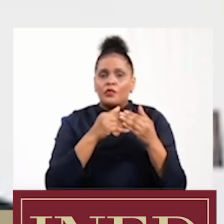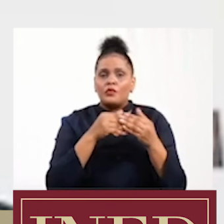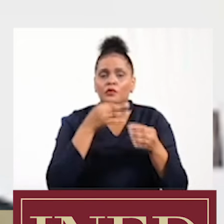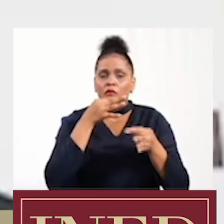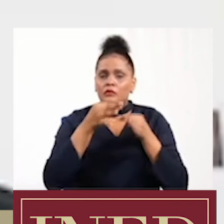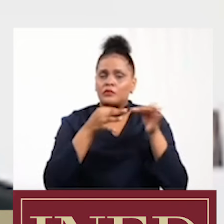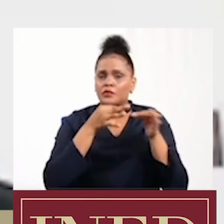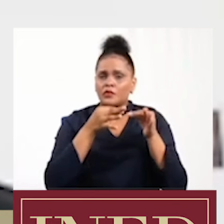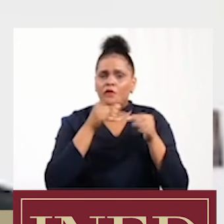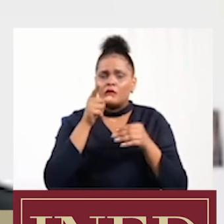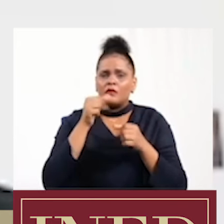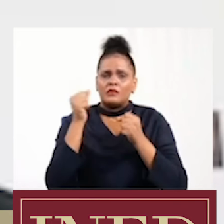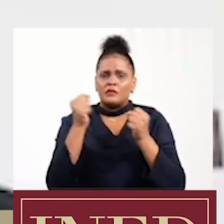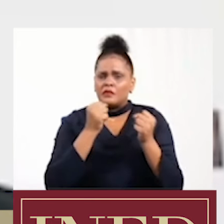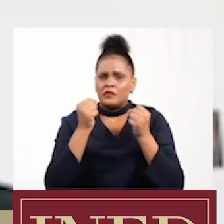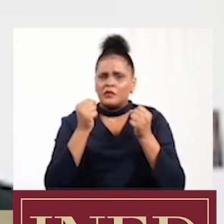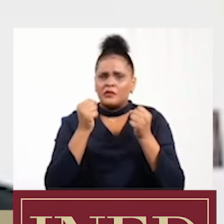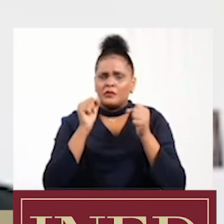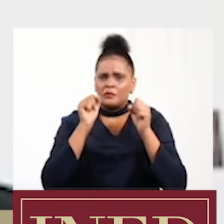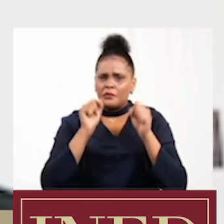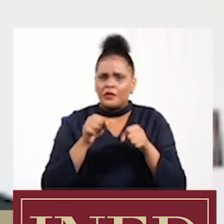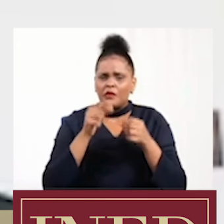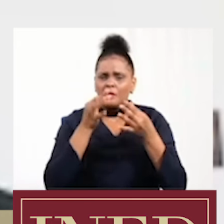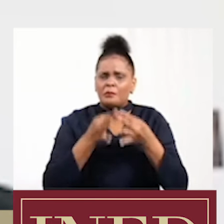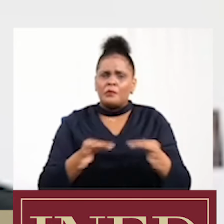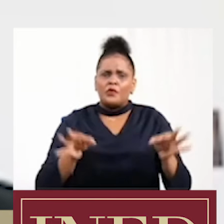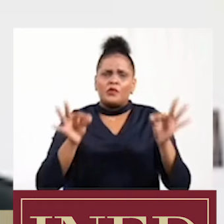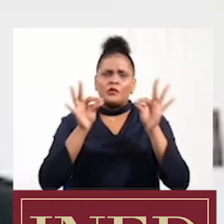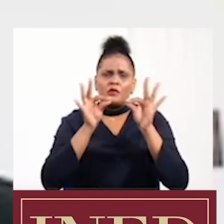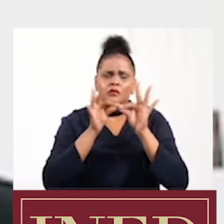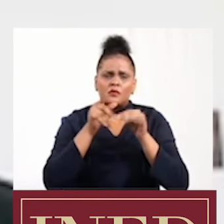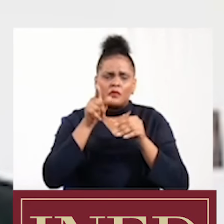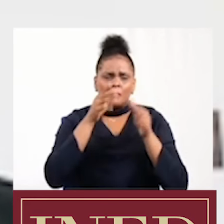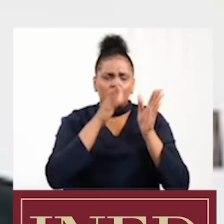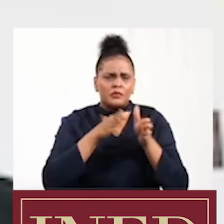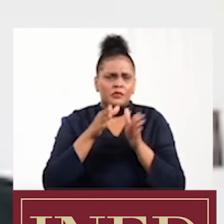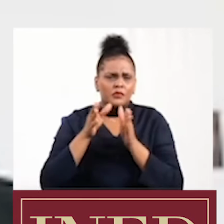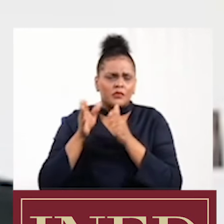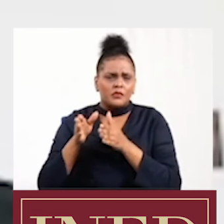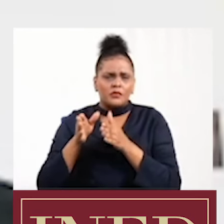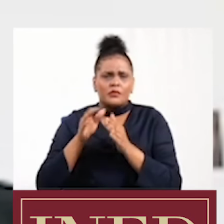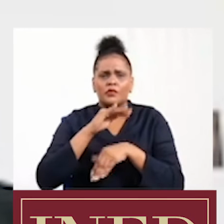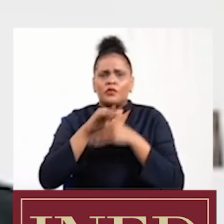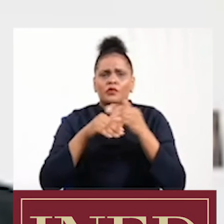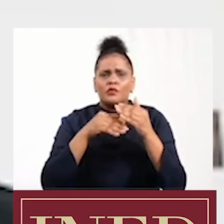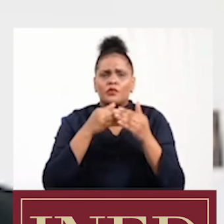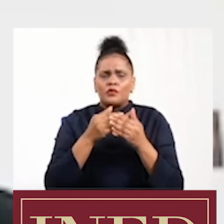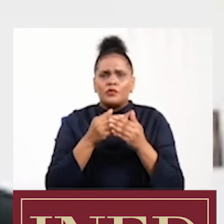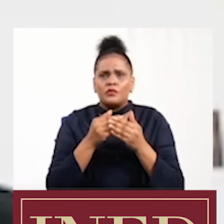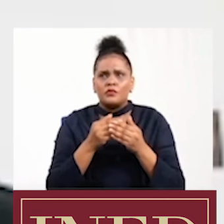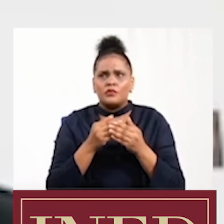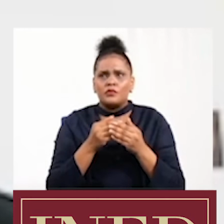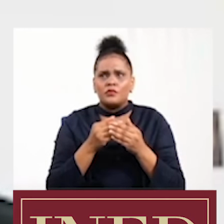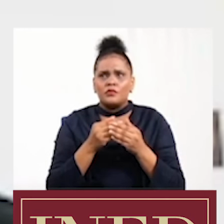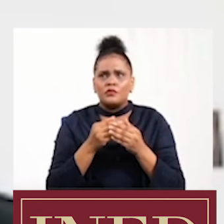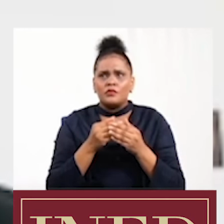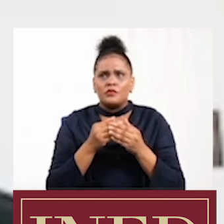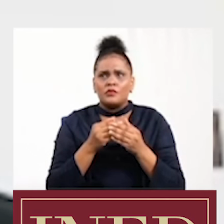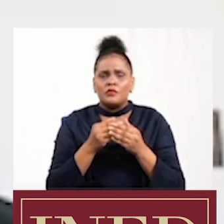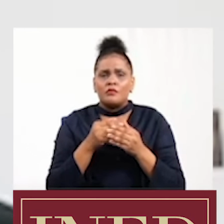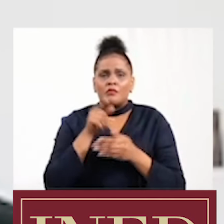por este esfuerzo de ilustrarnos sobre esta importantísima herramienta verdad desde el otro lado del mundo desde